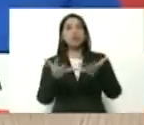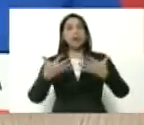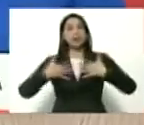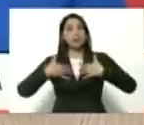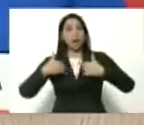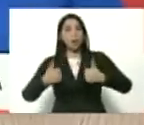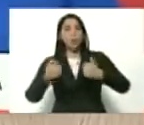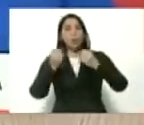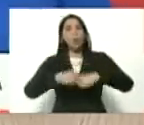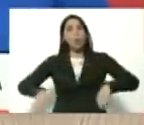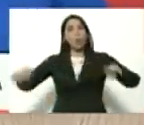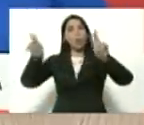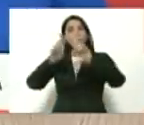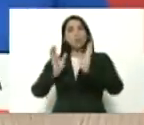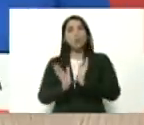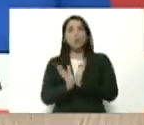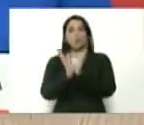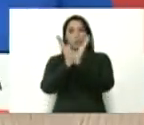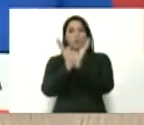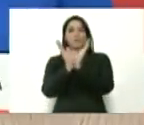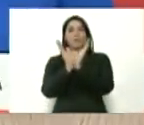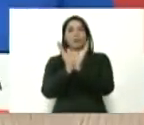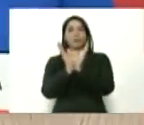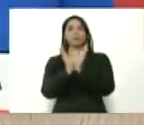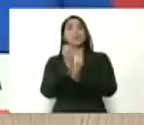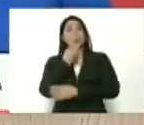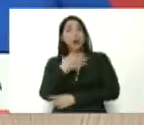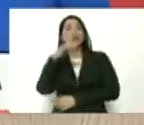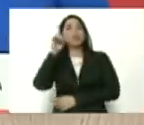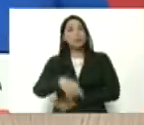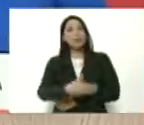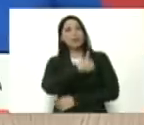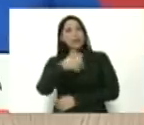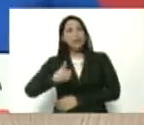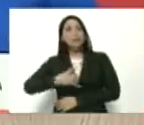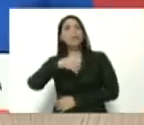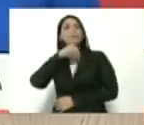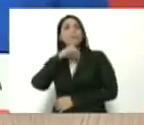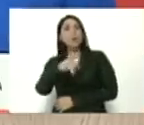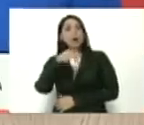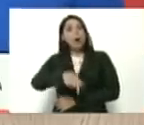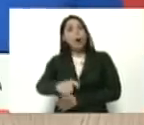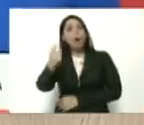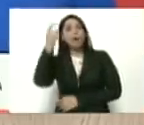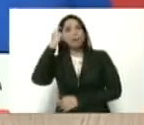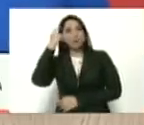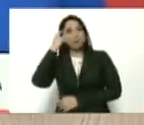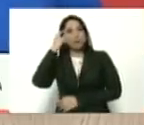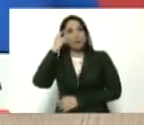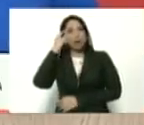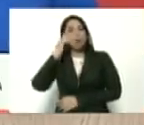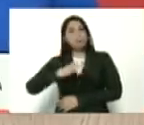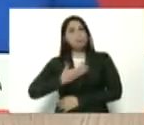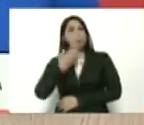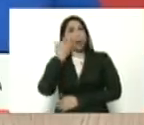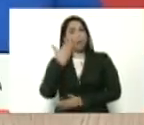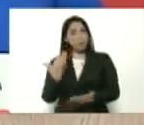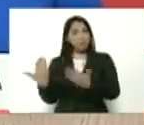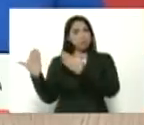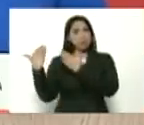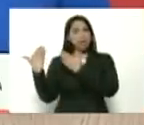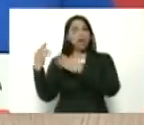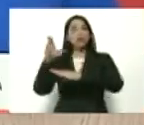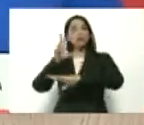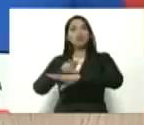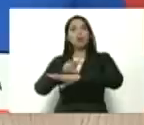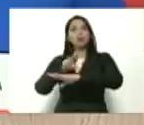de la ONU, de la UNICEF. Y bueno, también queríamos informar que el día de hoy, ustedes pueden ver en las imágenes, el doctor Carlos